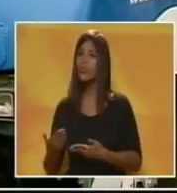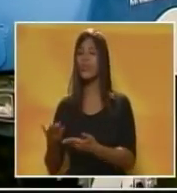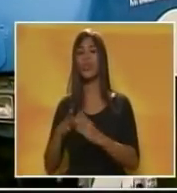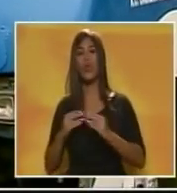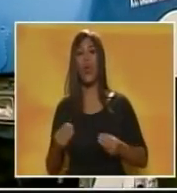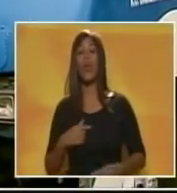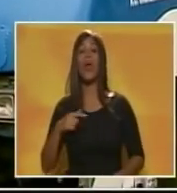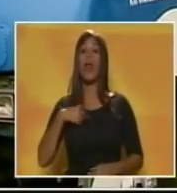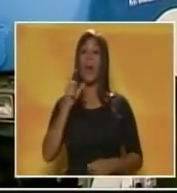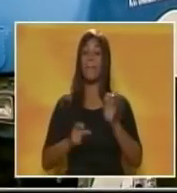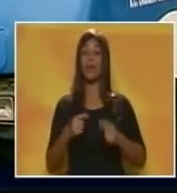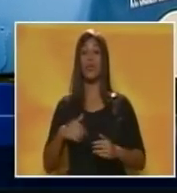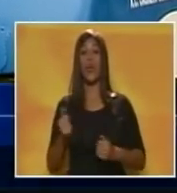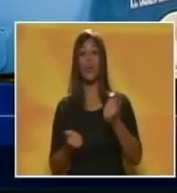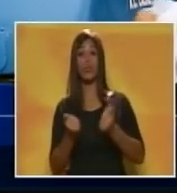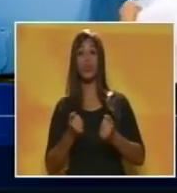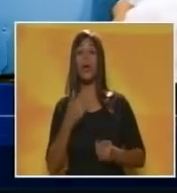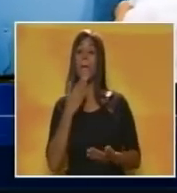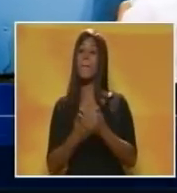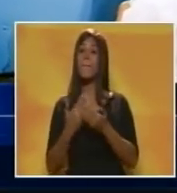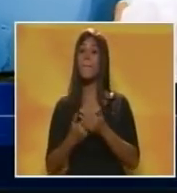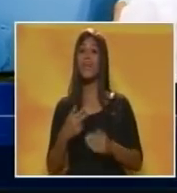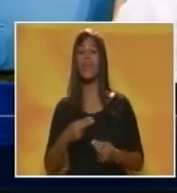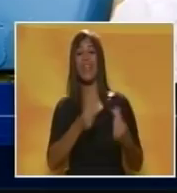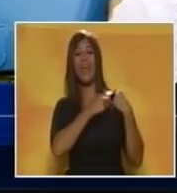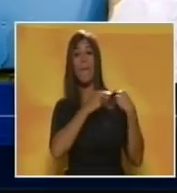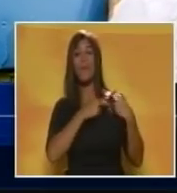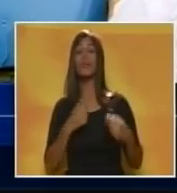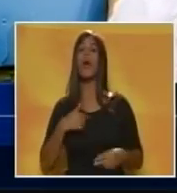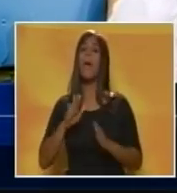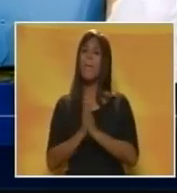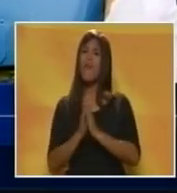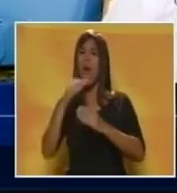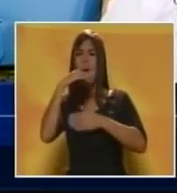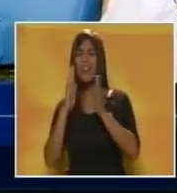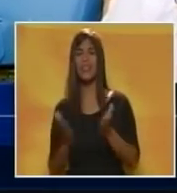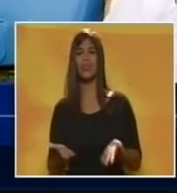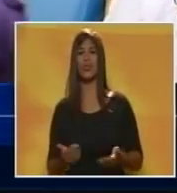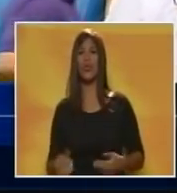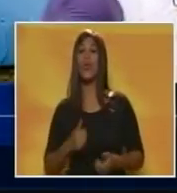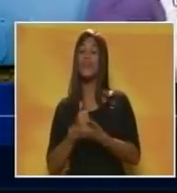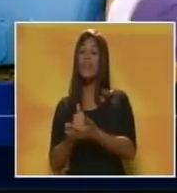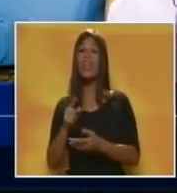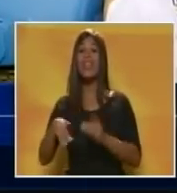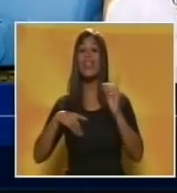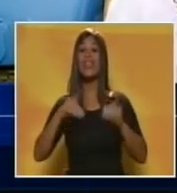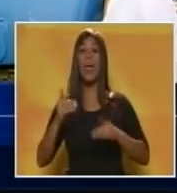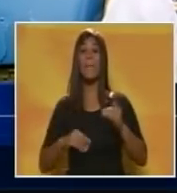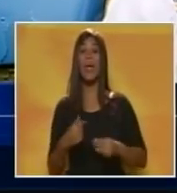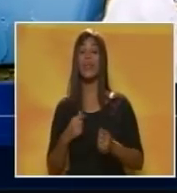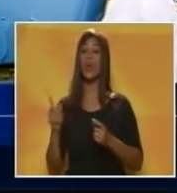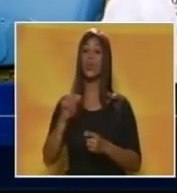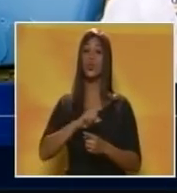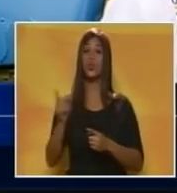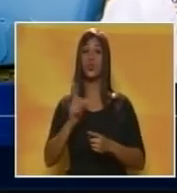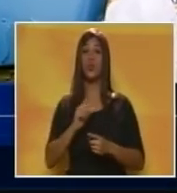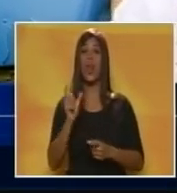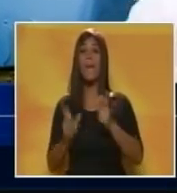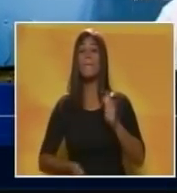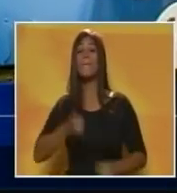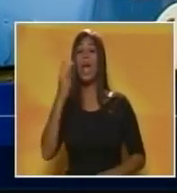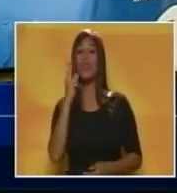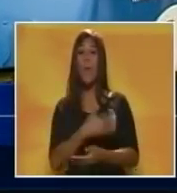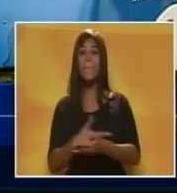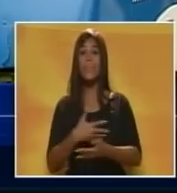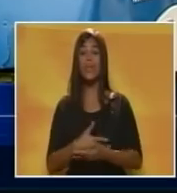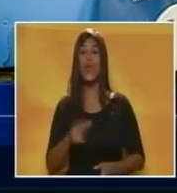transportistas exigieron a las autoridades que se aboquen a su situación, dado a que de ellos dependen la movilización de más de